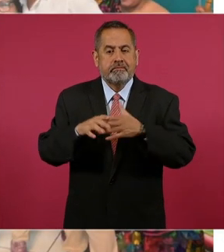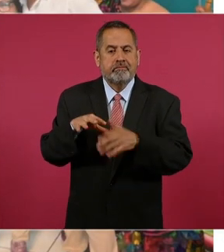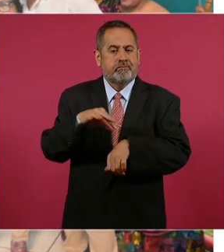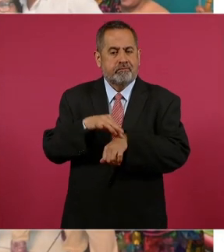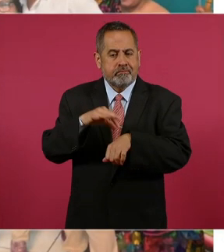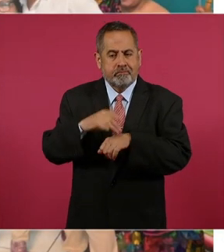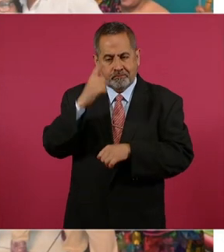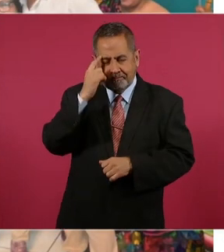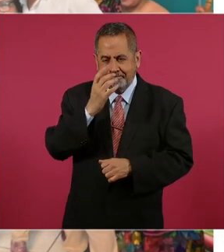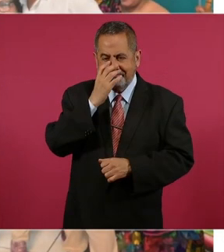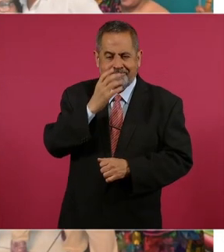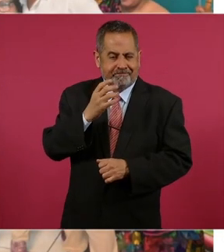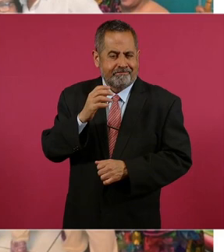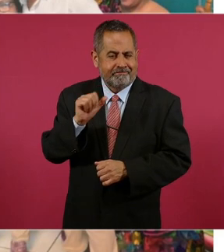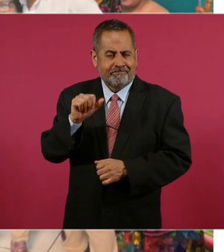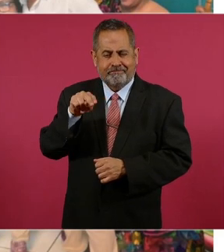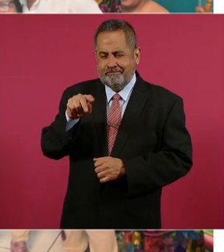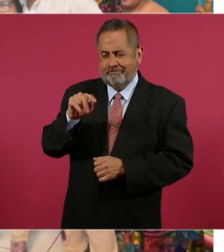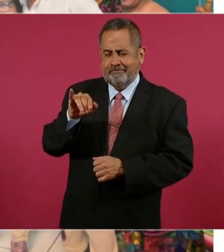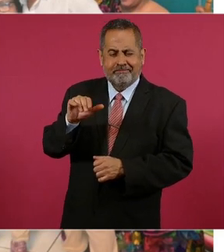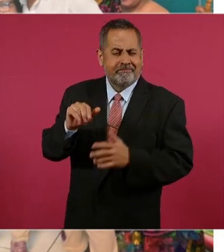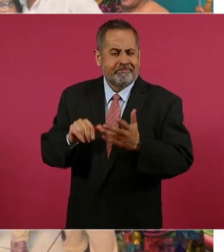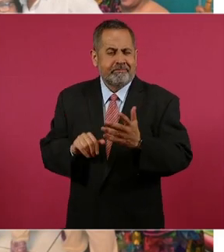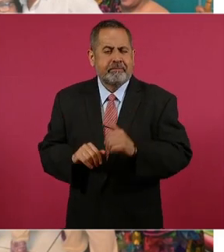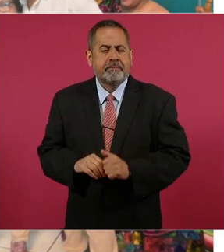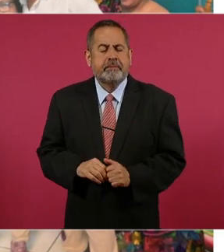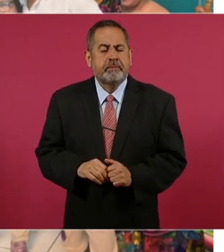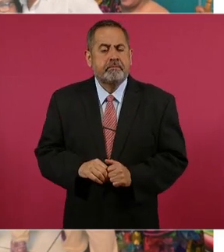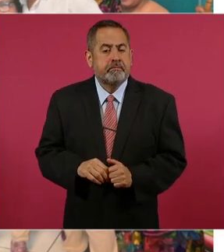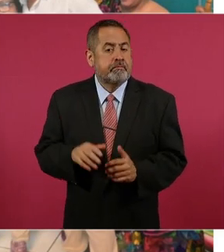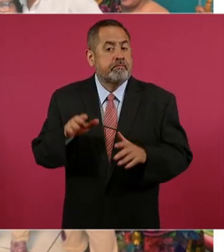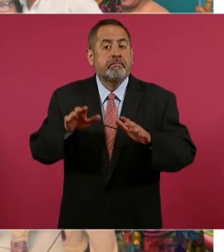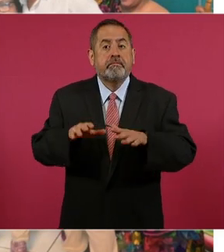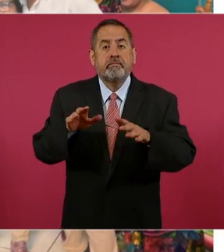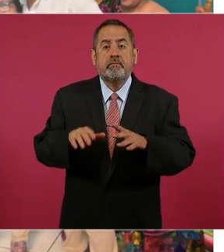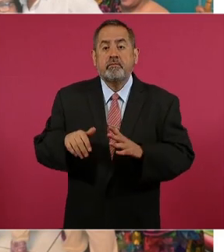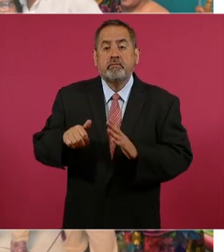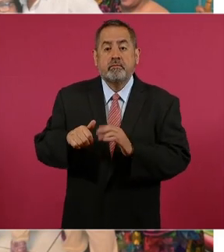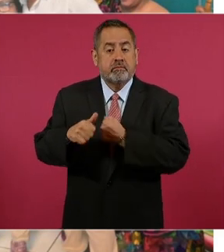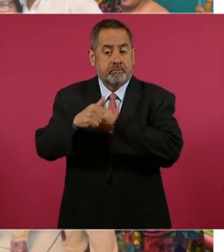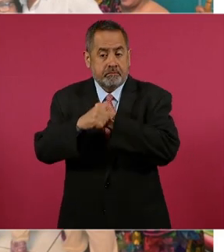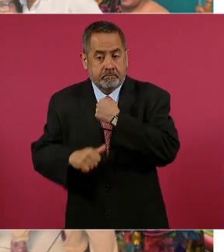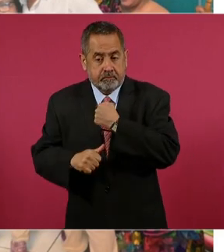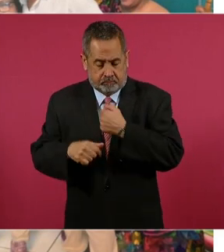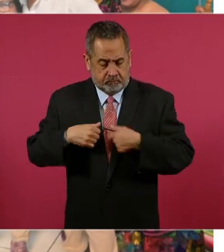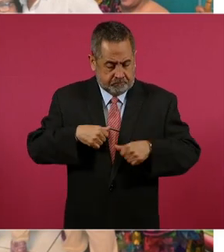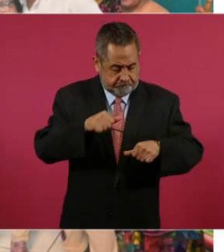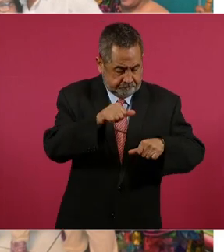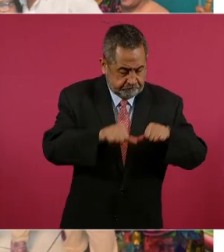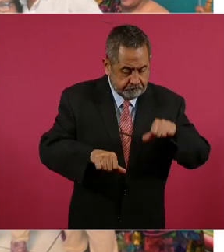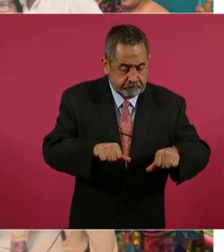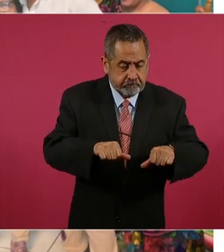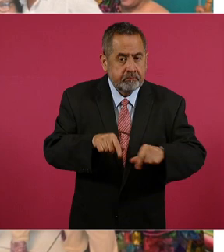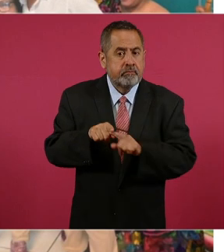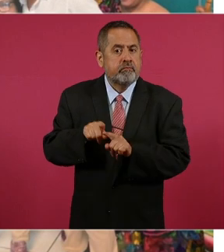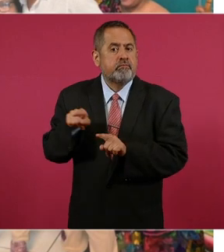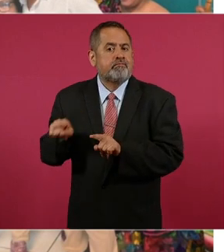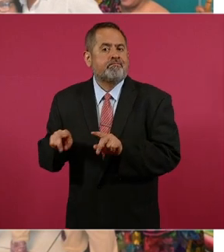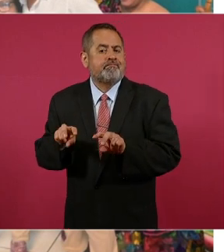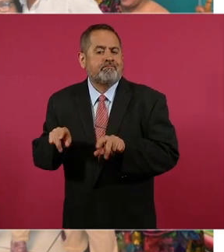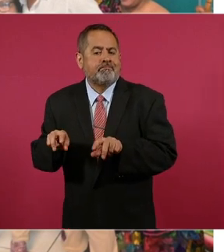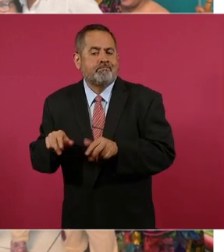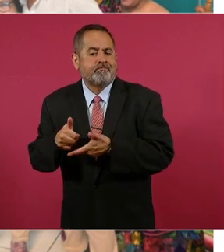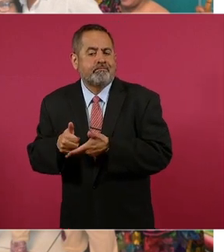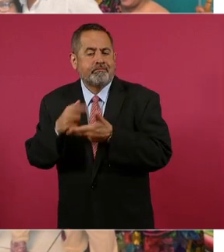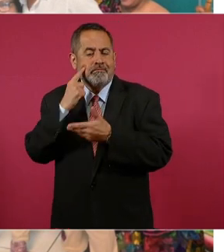contratados. ¿Por qué es esto importante? Muchas veces una cirugía no se puede hacer, porque aunque haya cirujano, si no hay anestesiólogo en el quirófano, no